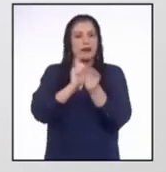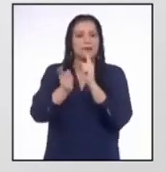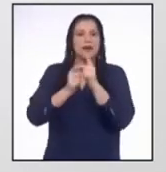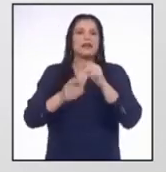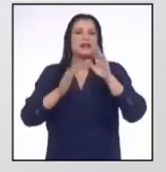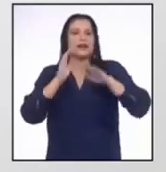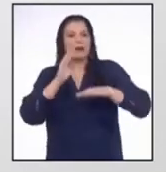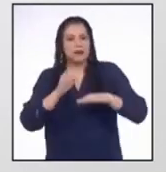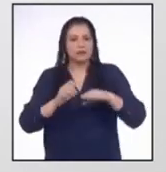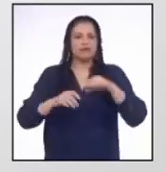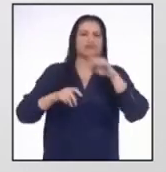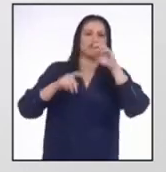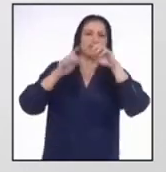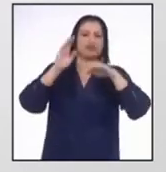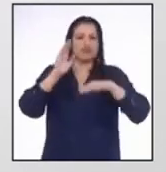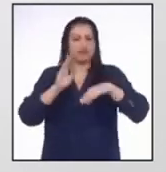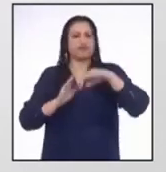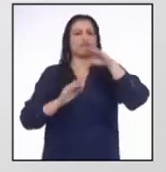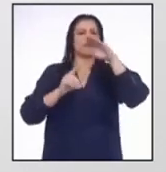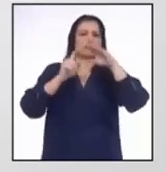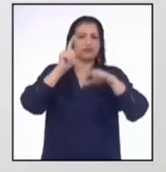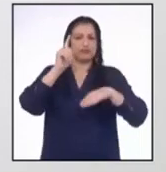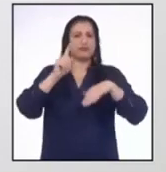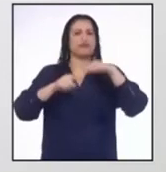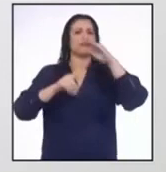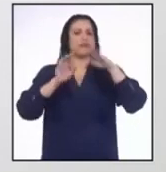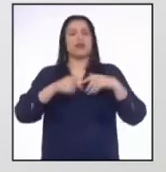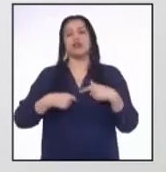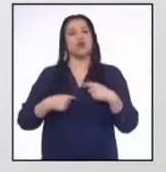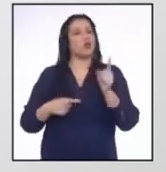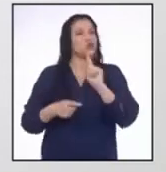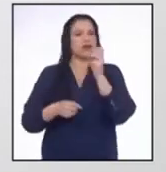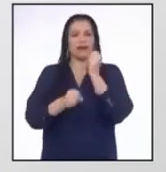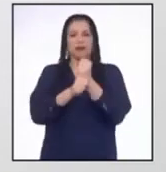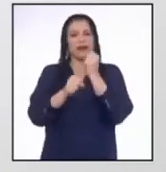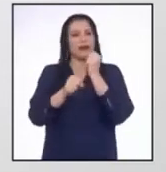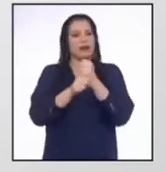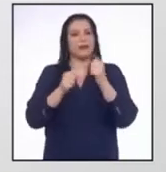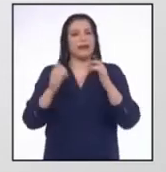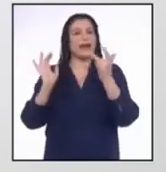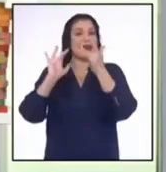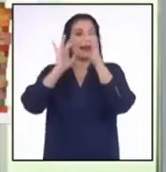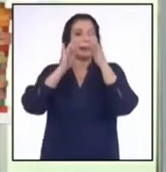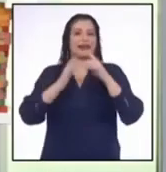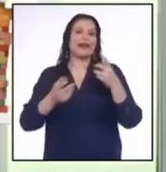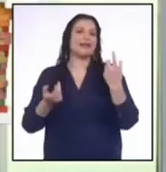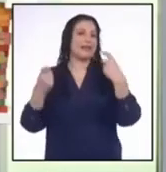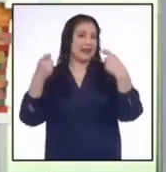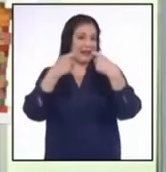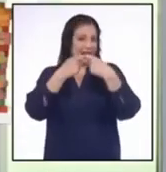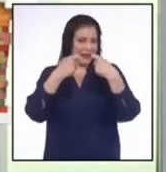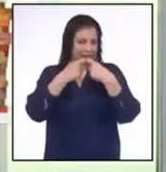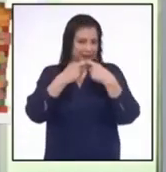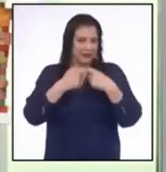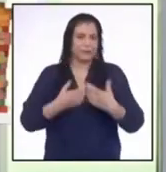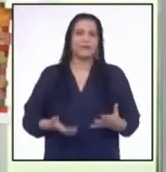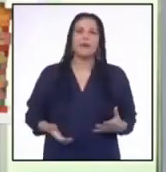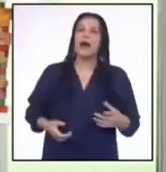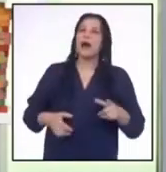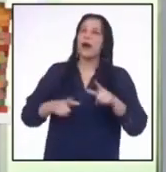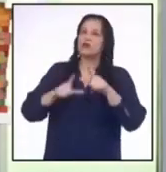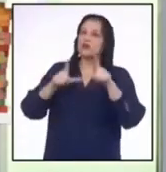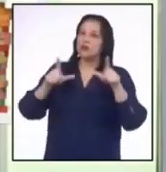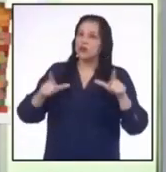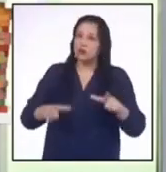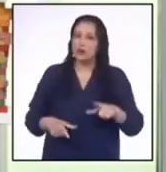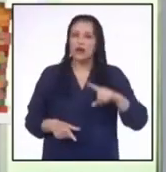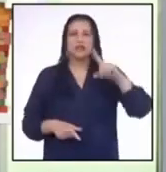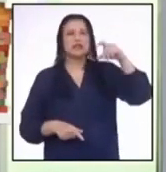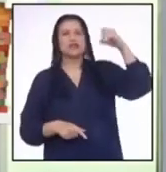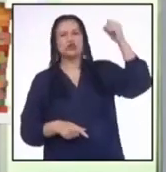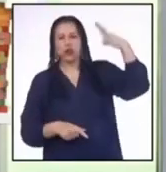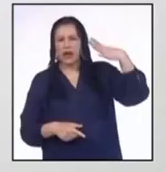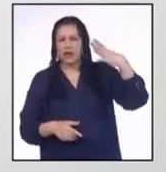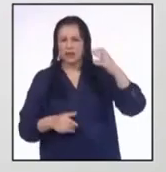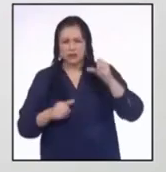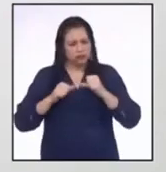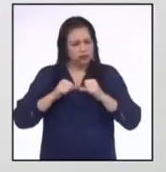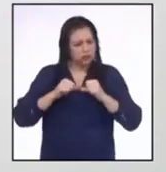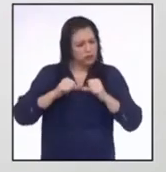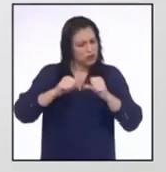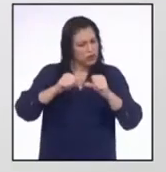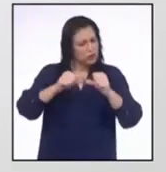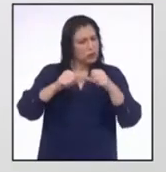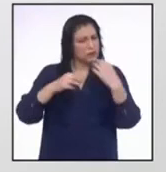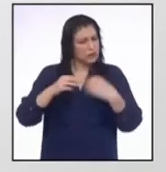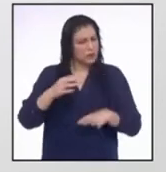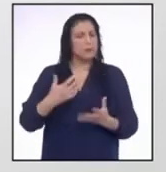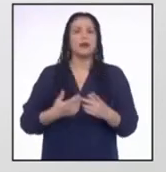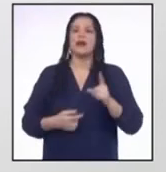ocasionarán fluctuaciones que alterarán el funcionamiento de la red eléctrica. ¿Las centrales solares funcionan todo el tiempo?